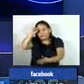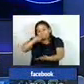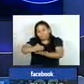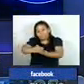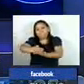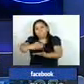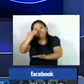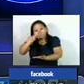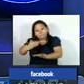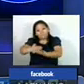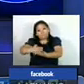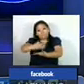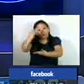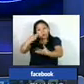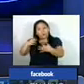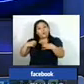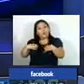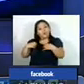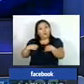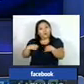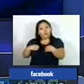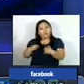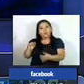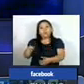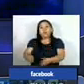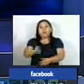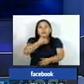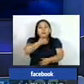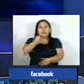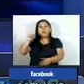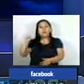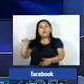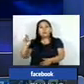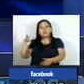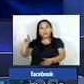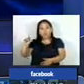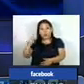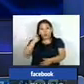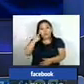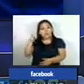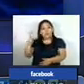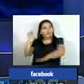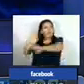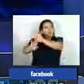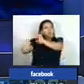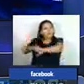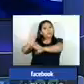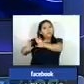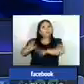que la vida le sigue poniendo en el camino, el periodista Julio Guevara nos presenta la historia.